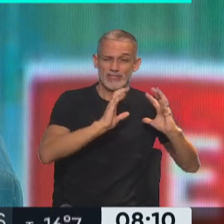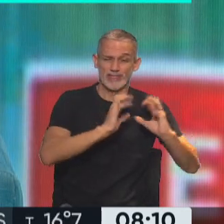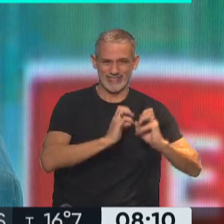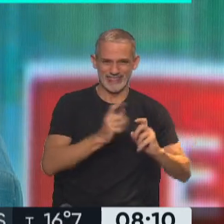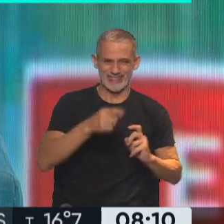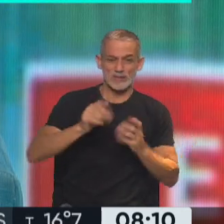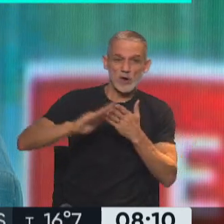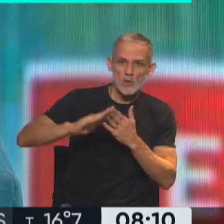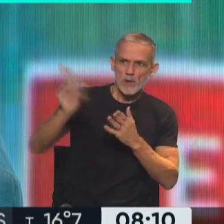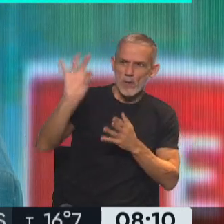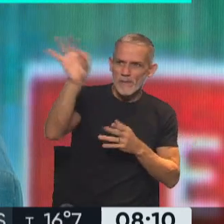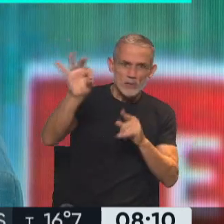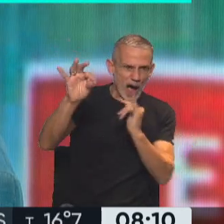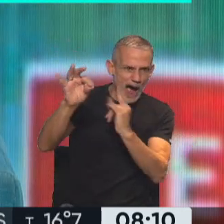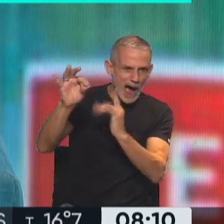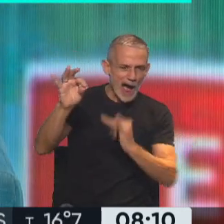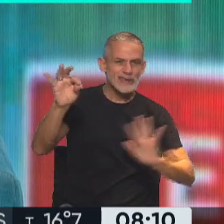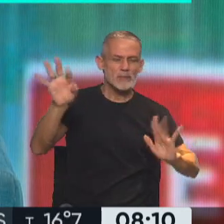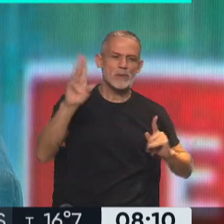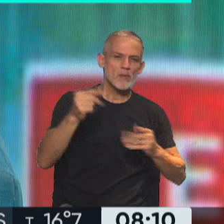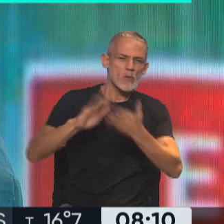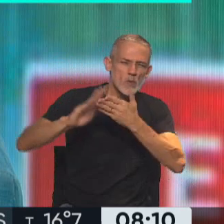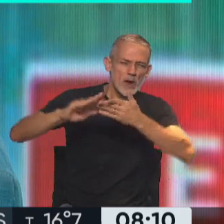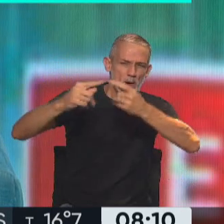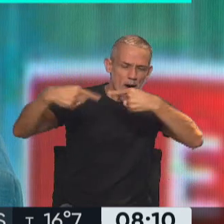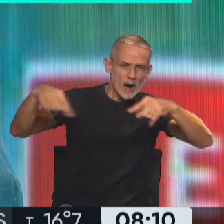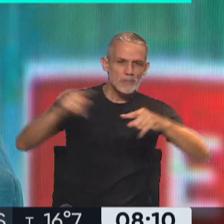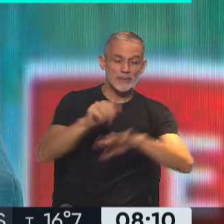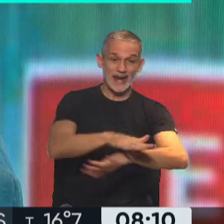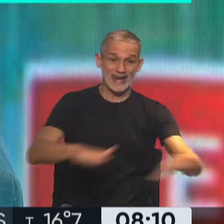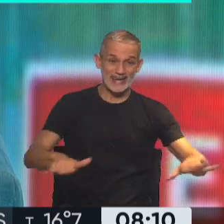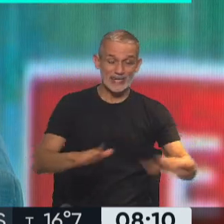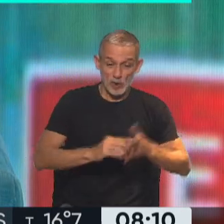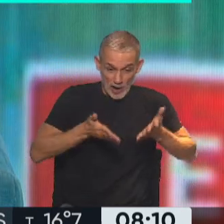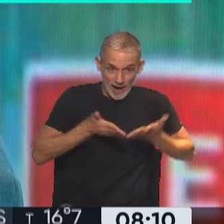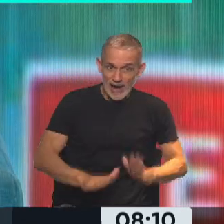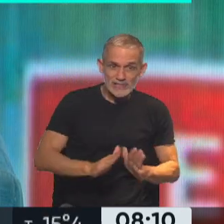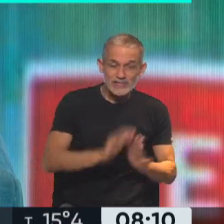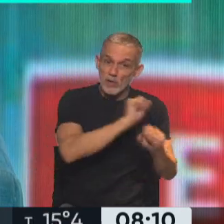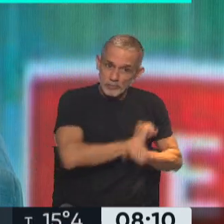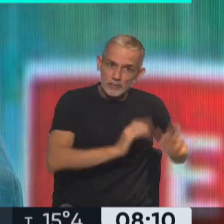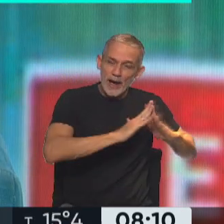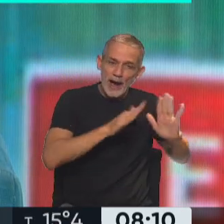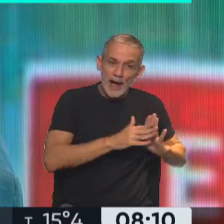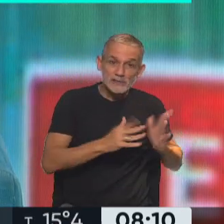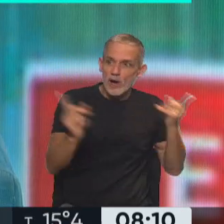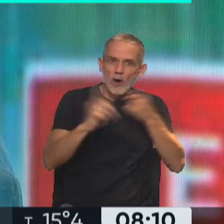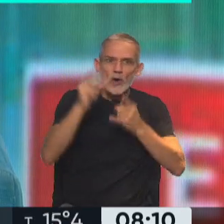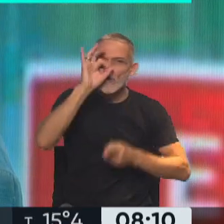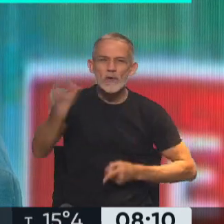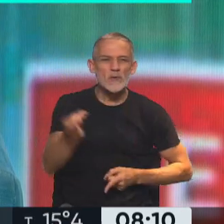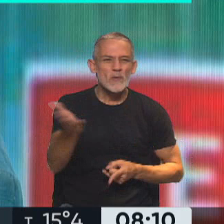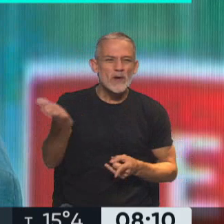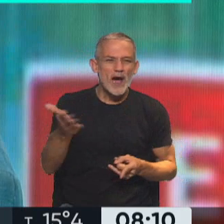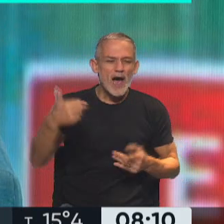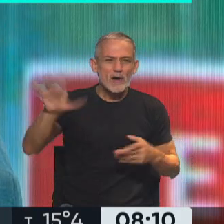frente a estos nuevos patógenos, e incluso hay nuevas generaciones como niños y niñitas que nacieron en la pandemia y que no tuvieron contacto con la